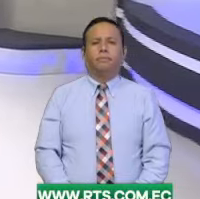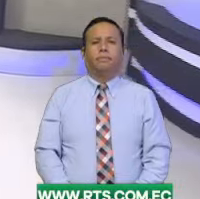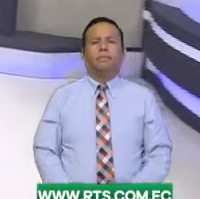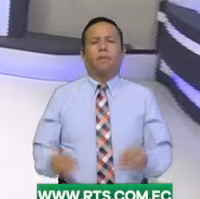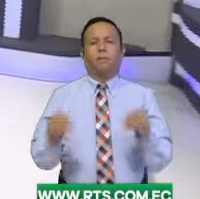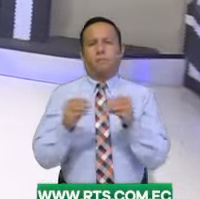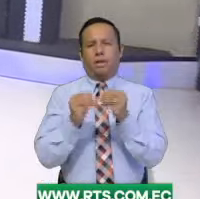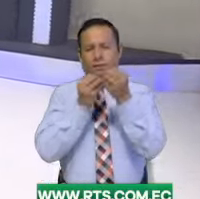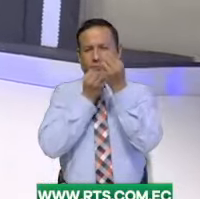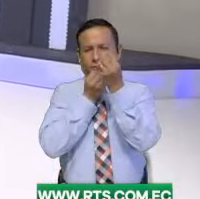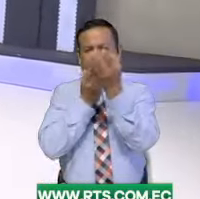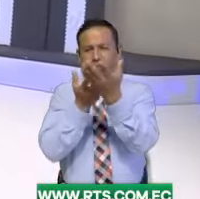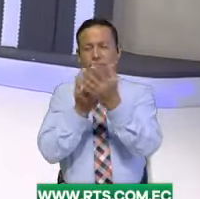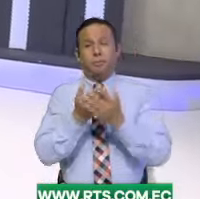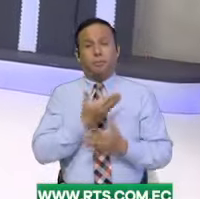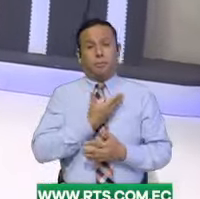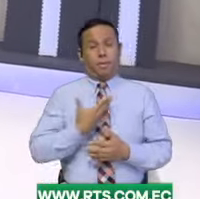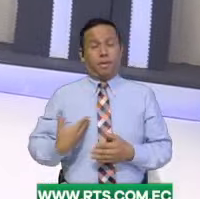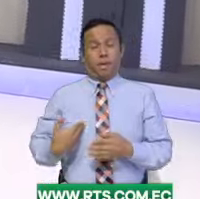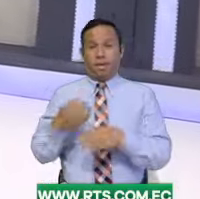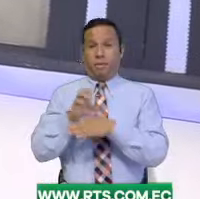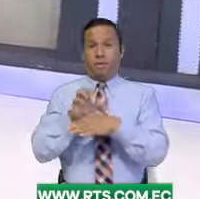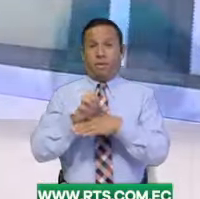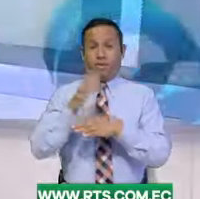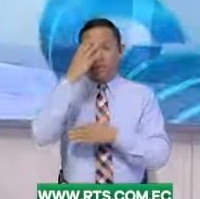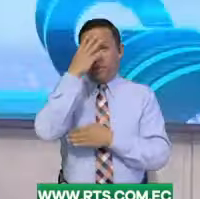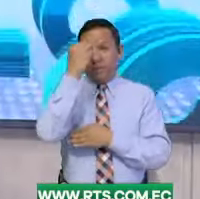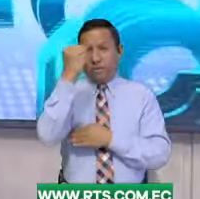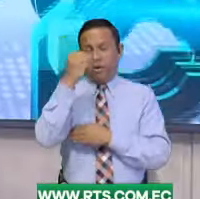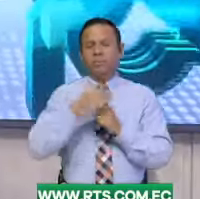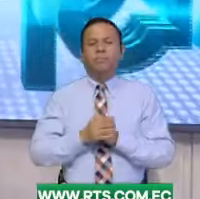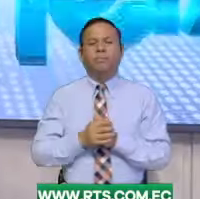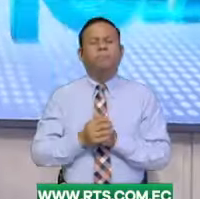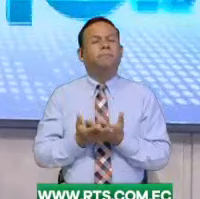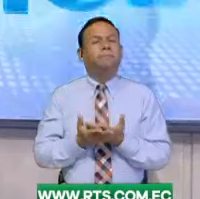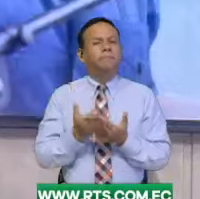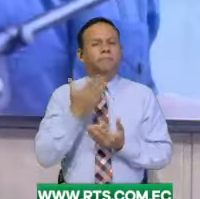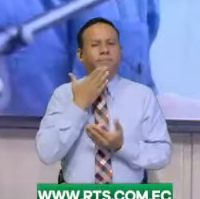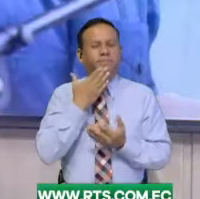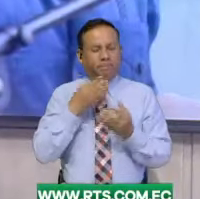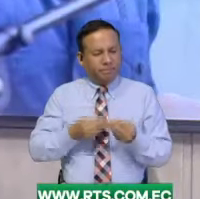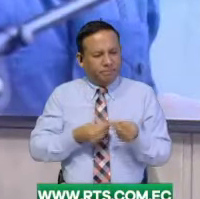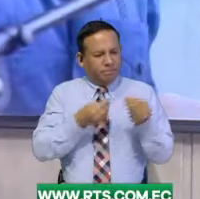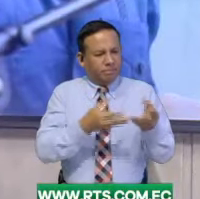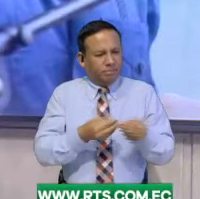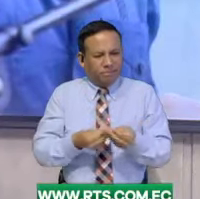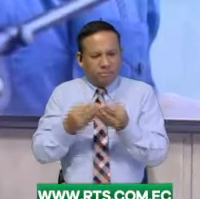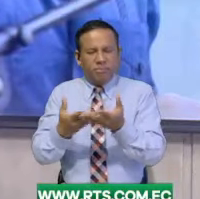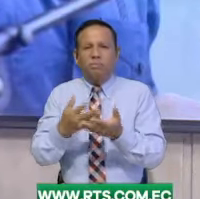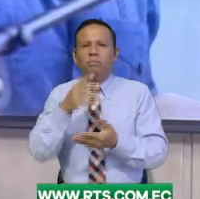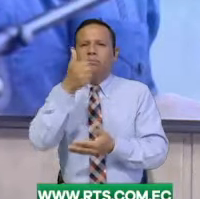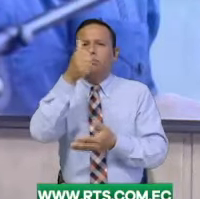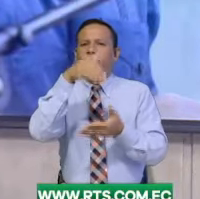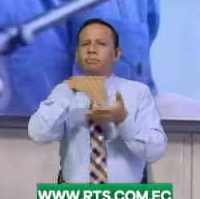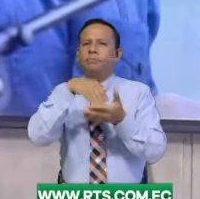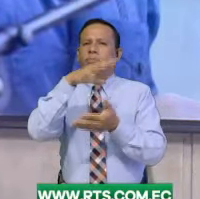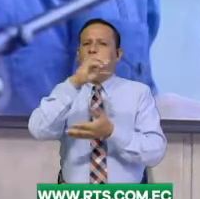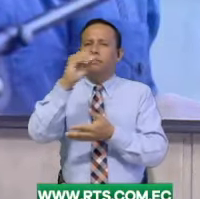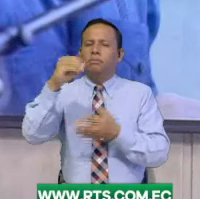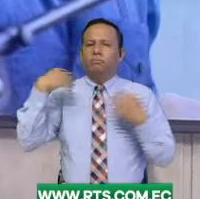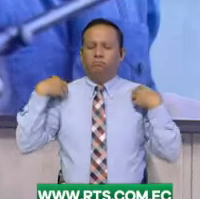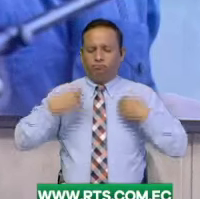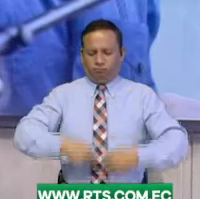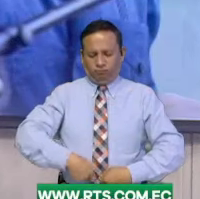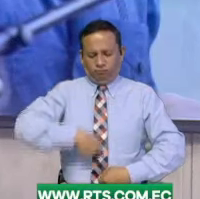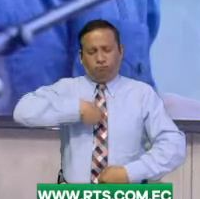Seguimos con más información. El presidente de la República, Daniel Noboa Azín, realizó la entrega de 10.500 chalecos antibalas para uso